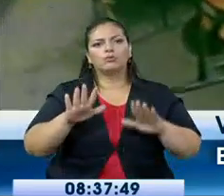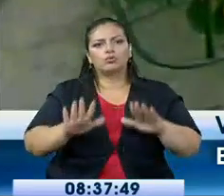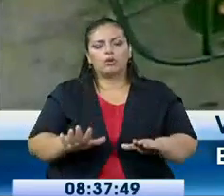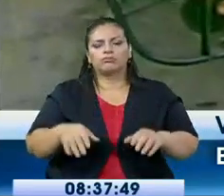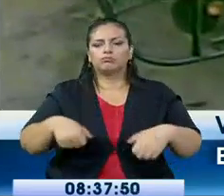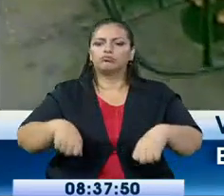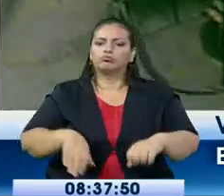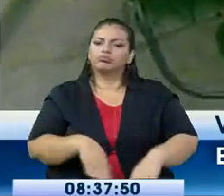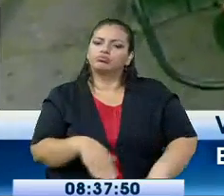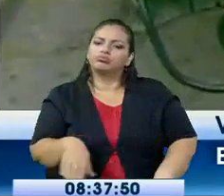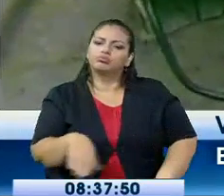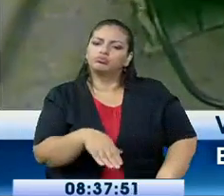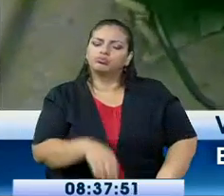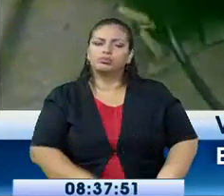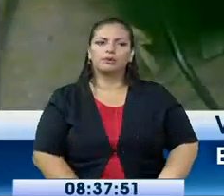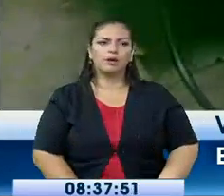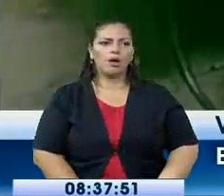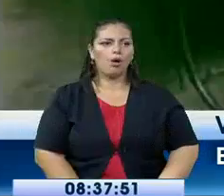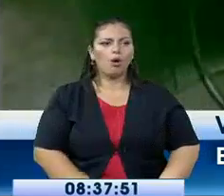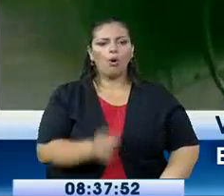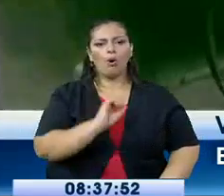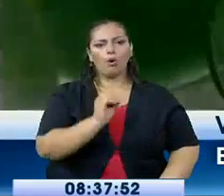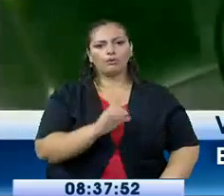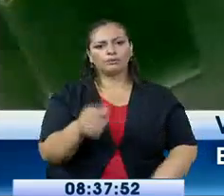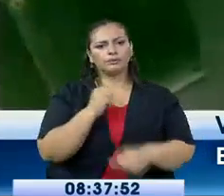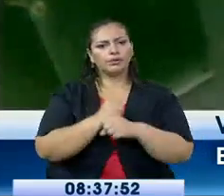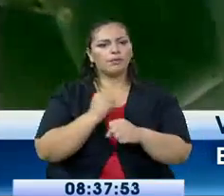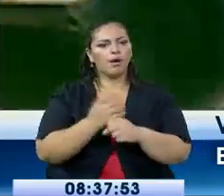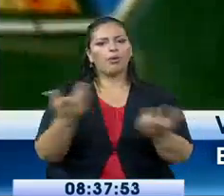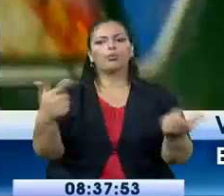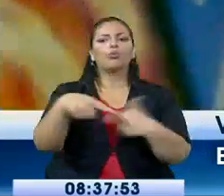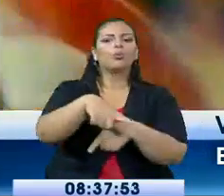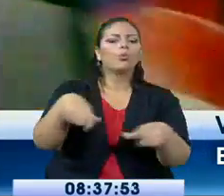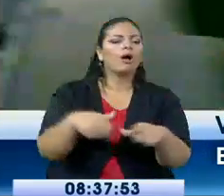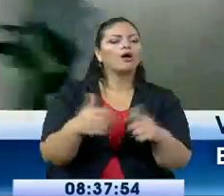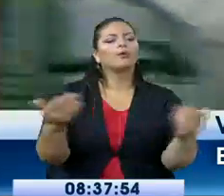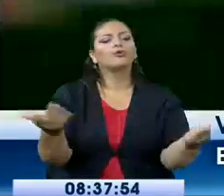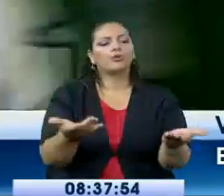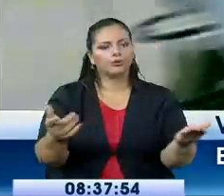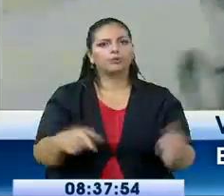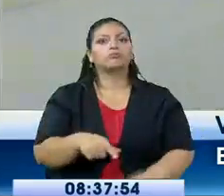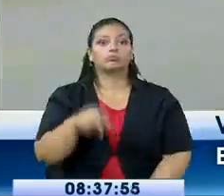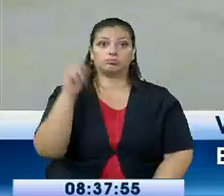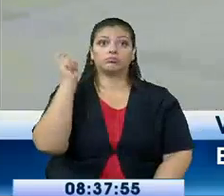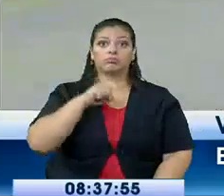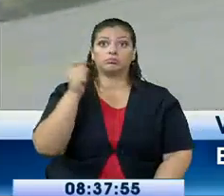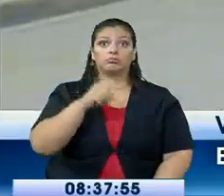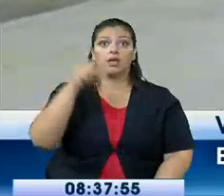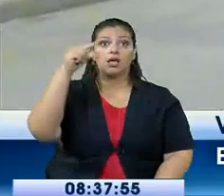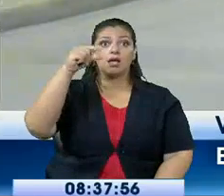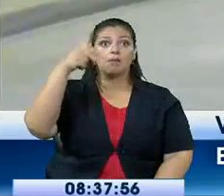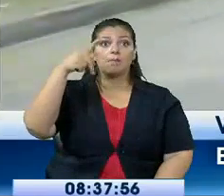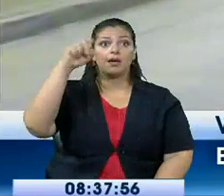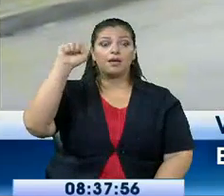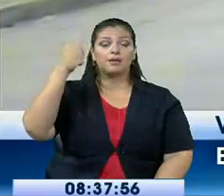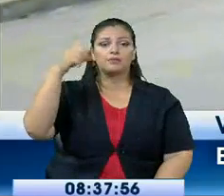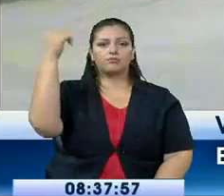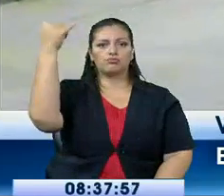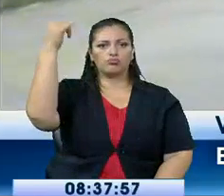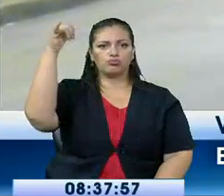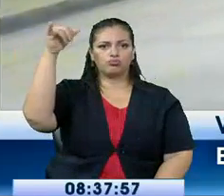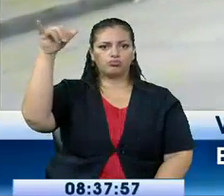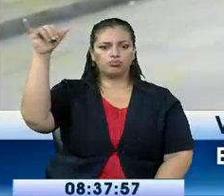área donde se le va a asignar para que puedan trabajar. Es decir, ellos no podrán movilizarse de otro punto o de otro